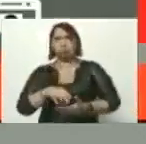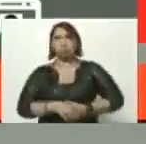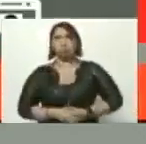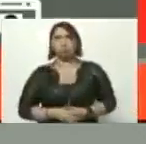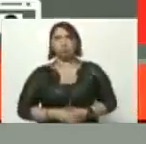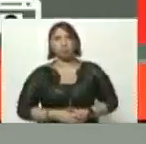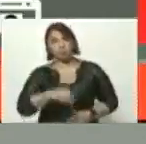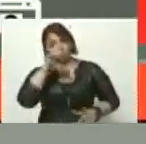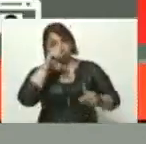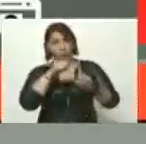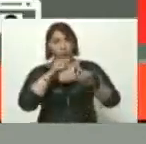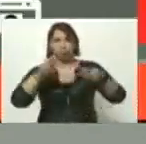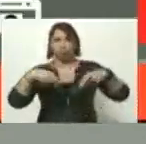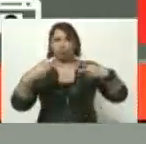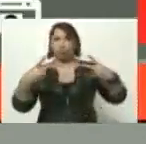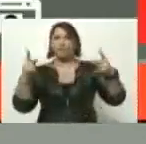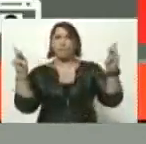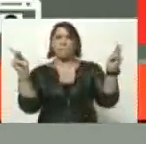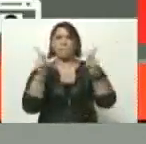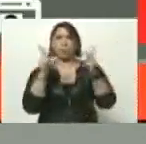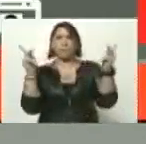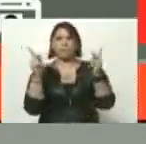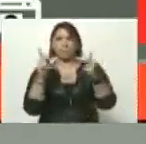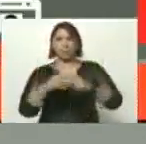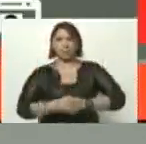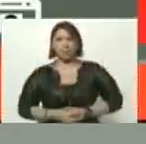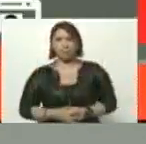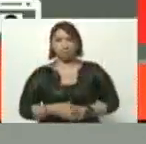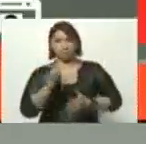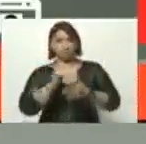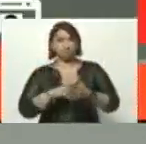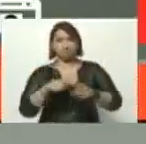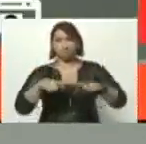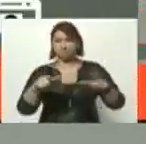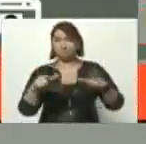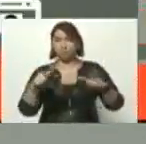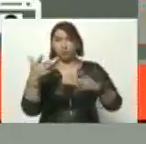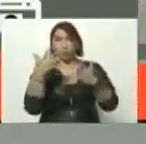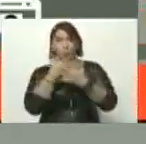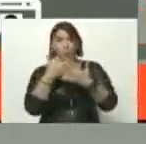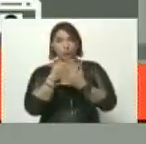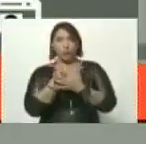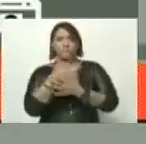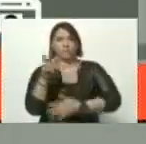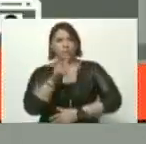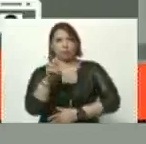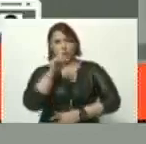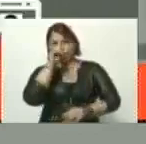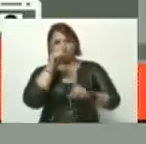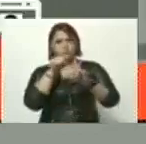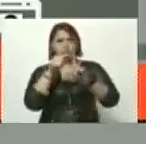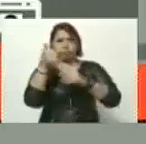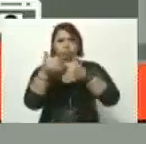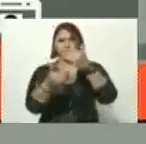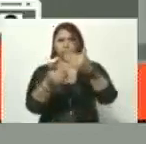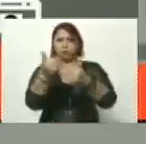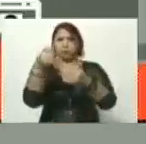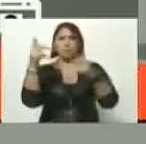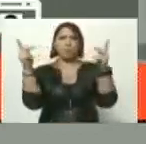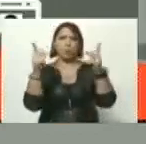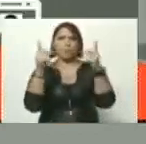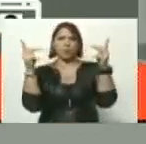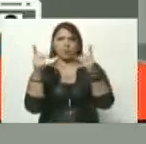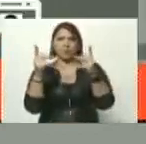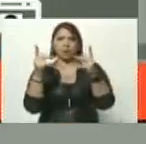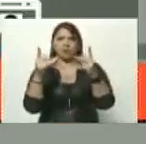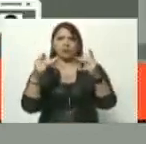Vamos rumbo a una nueva prosperidad. Sin lugar a dudas, Venezuela va rumbo a una nueva prosperidad, producto de